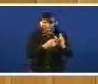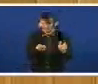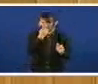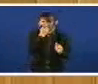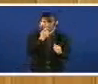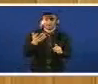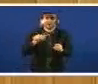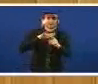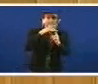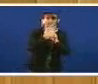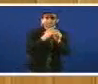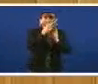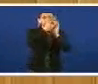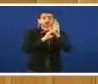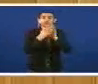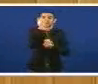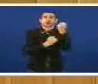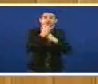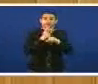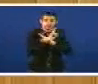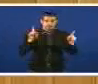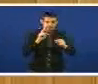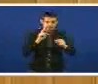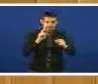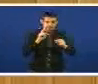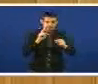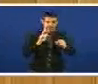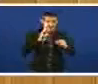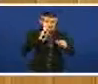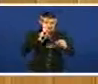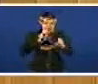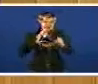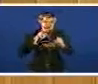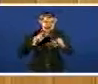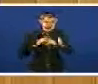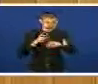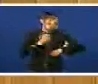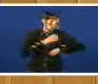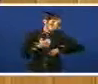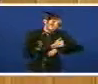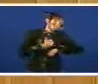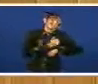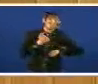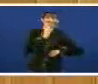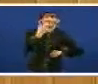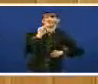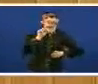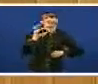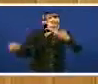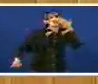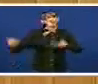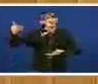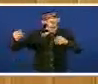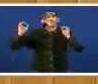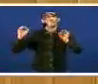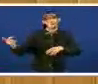no que os presupostos autonómicos de Galicia para o ano 12 nos retornamos aos niveis de ingresos do ano 2005, cos que debemos,